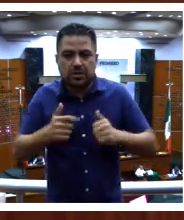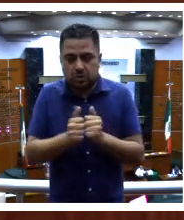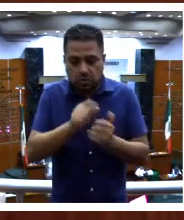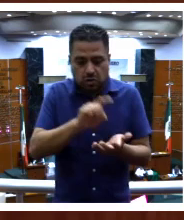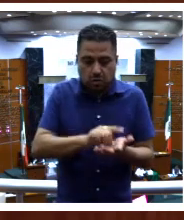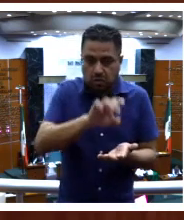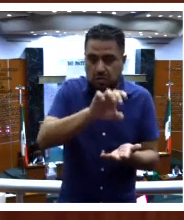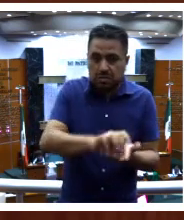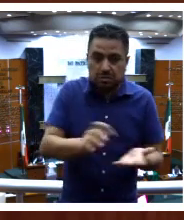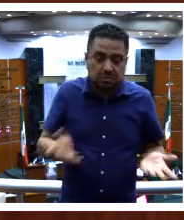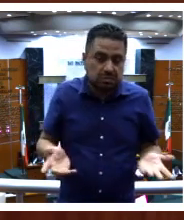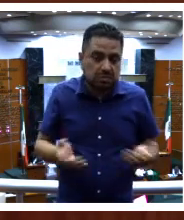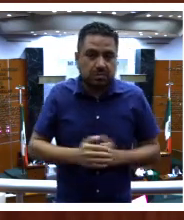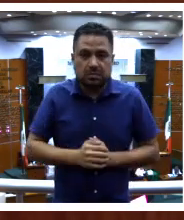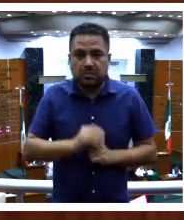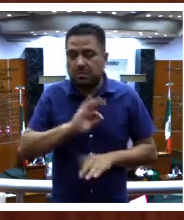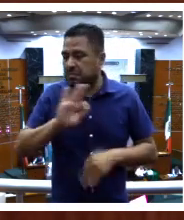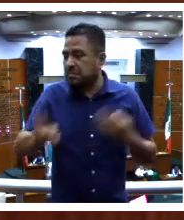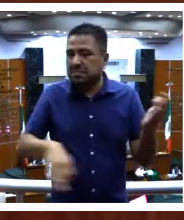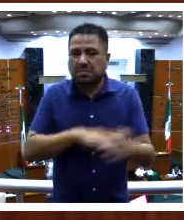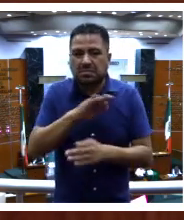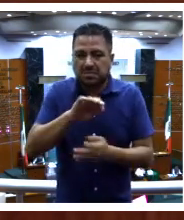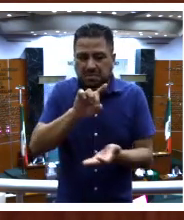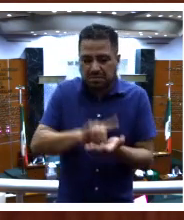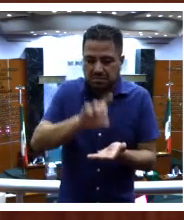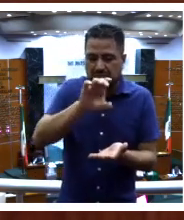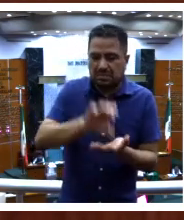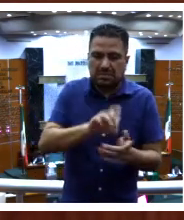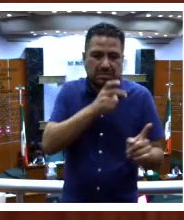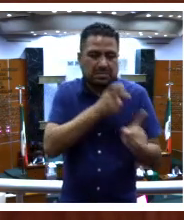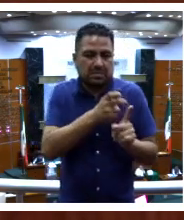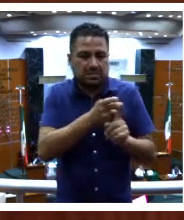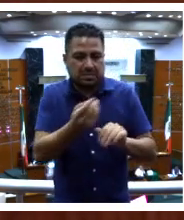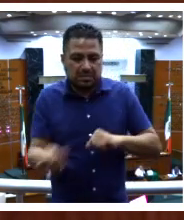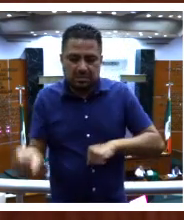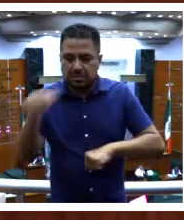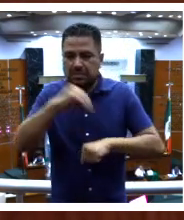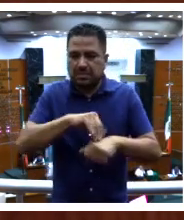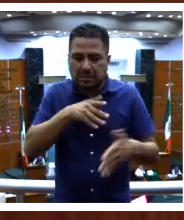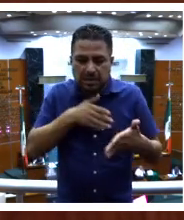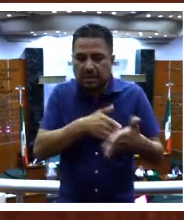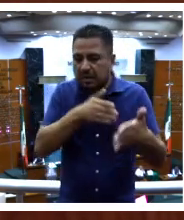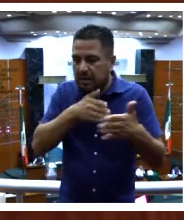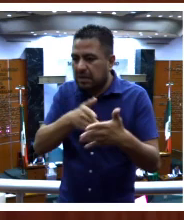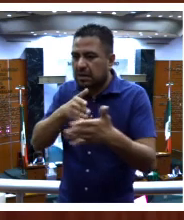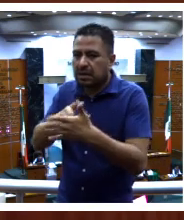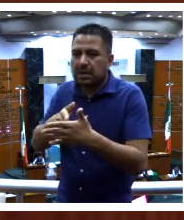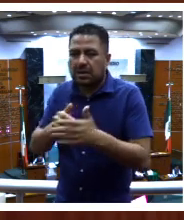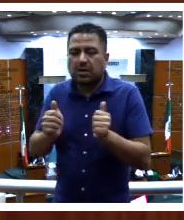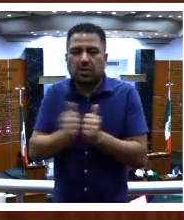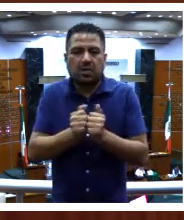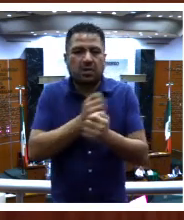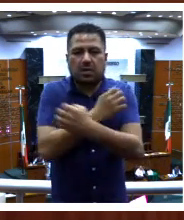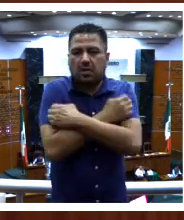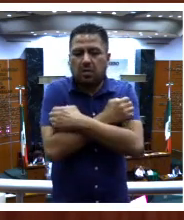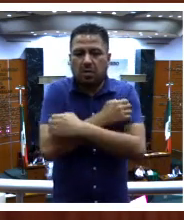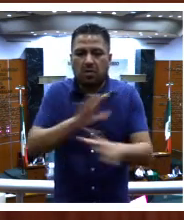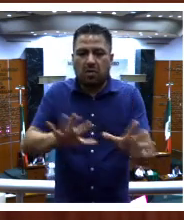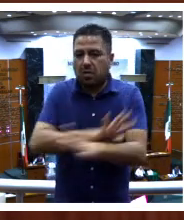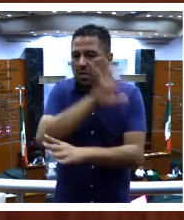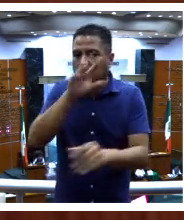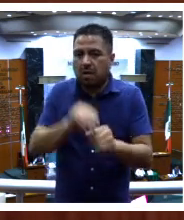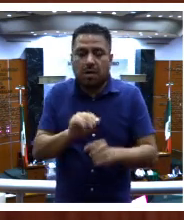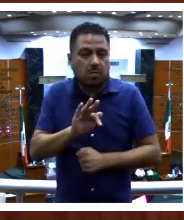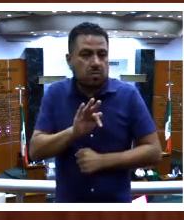con discapacidad? Toda vez que la discapacidad constituye barreras de acceso a la plena educación,